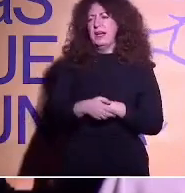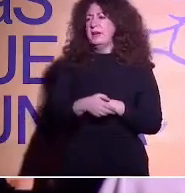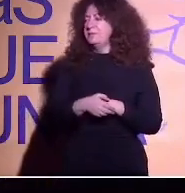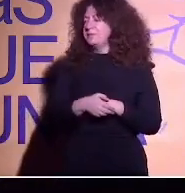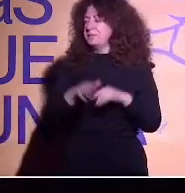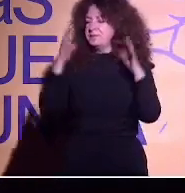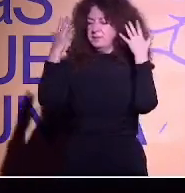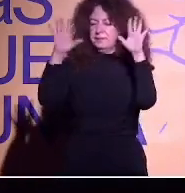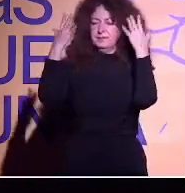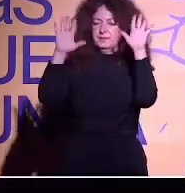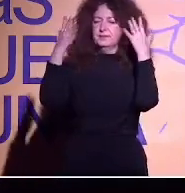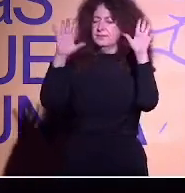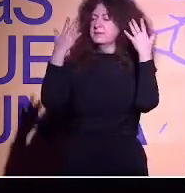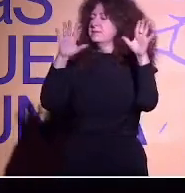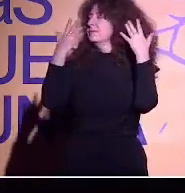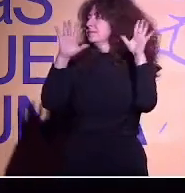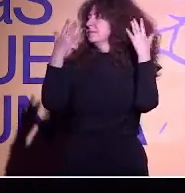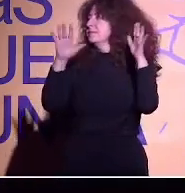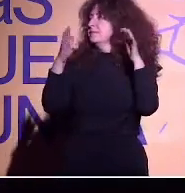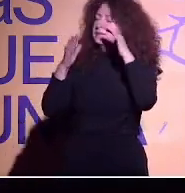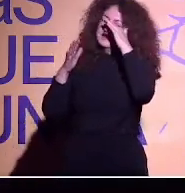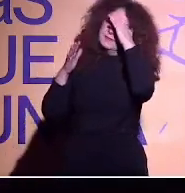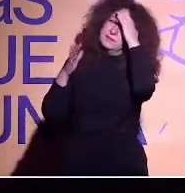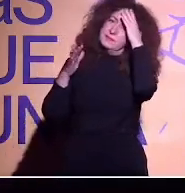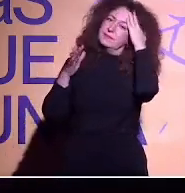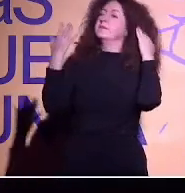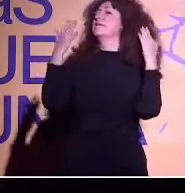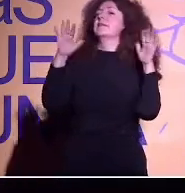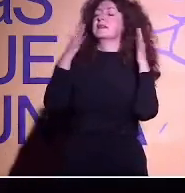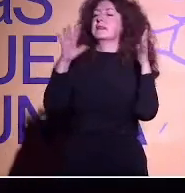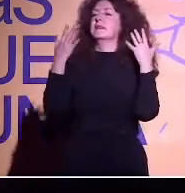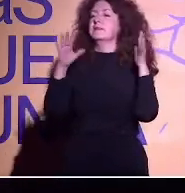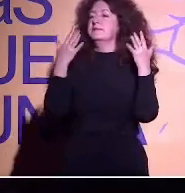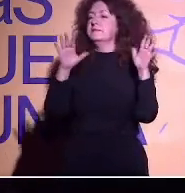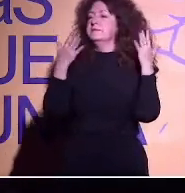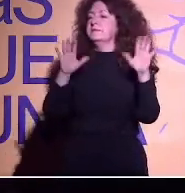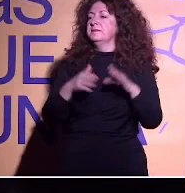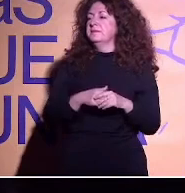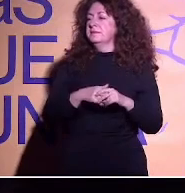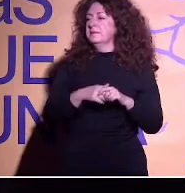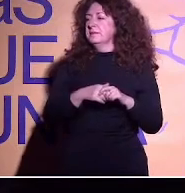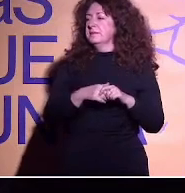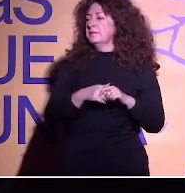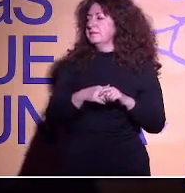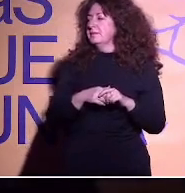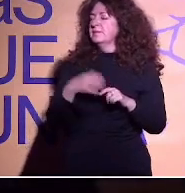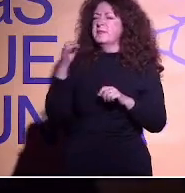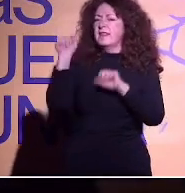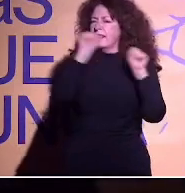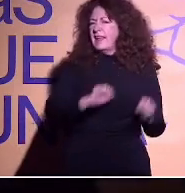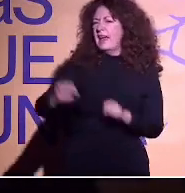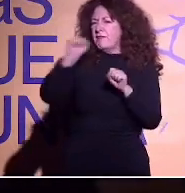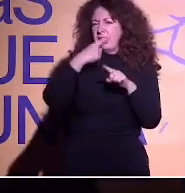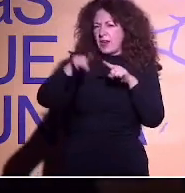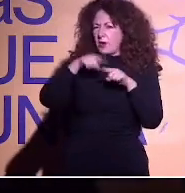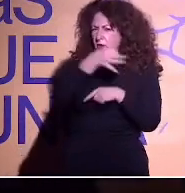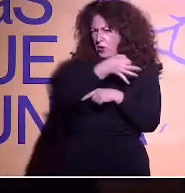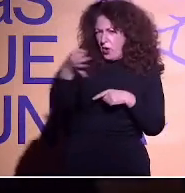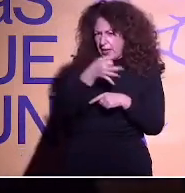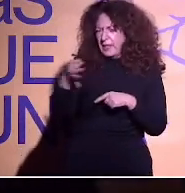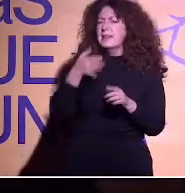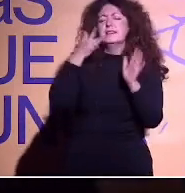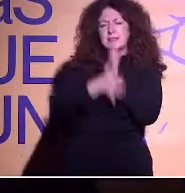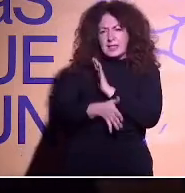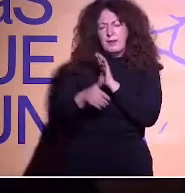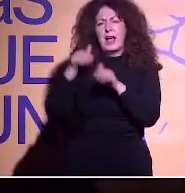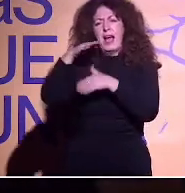República pensamos hoy más que nunca que defender lo correcto es defender la